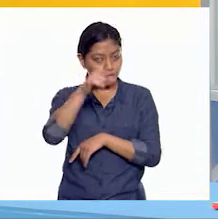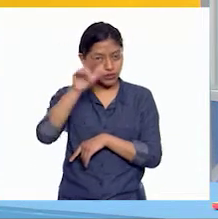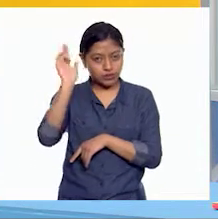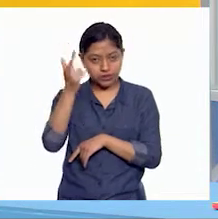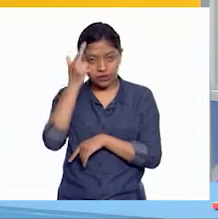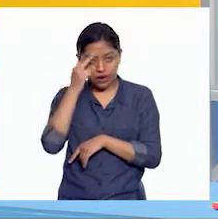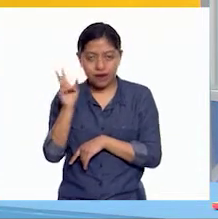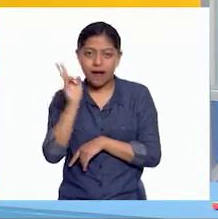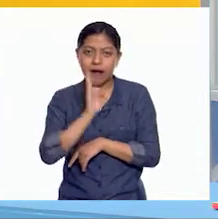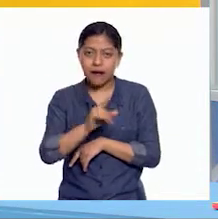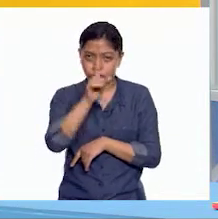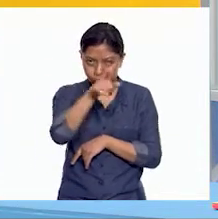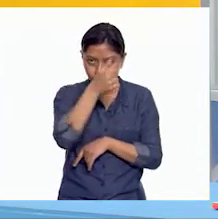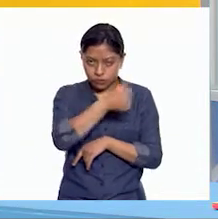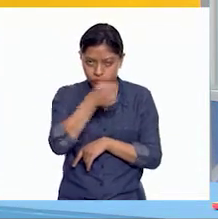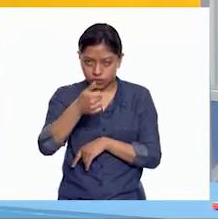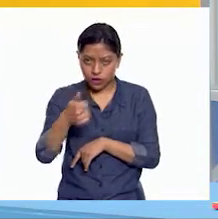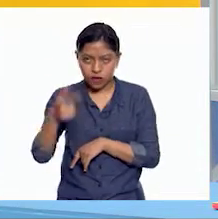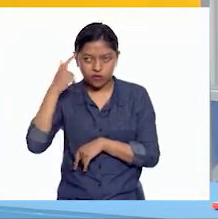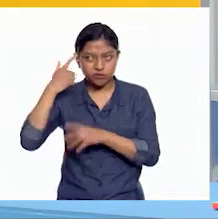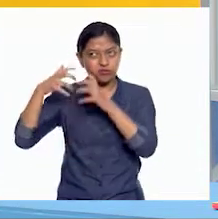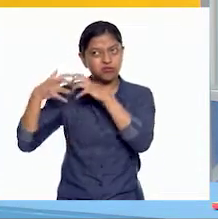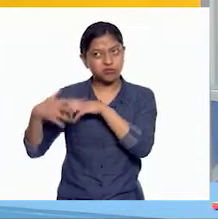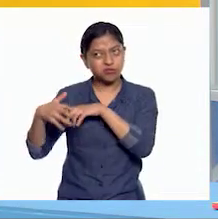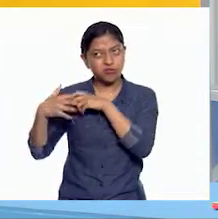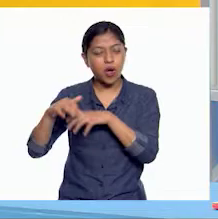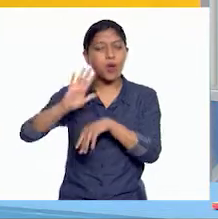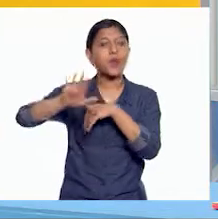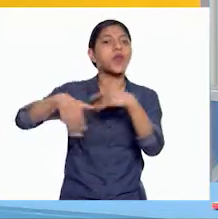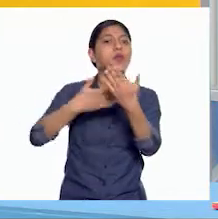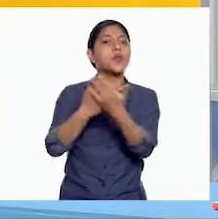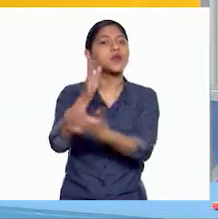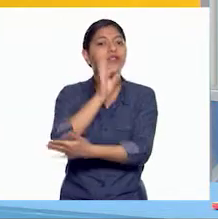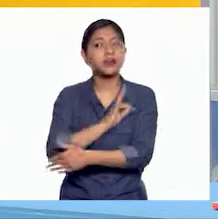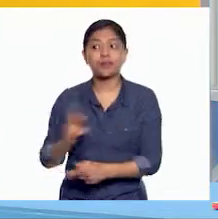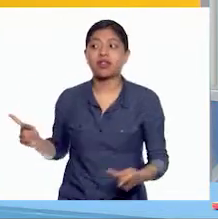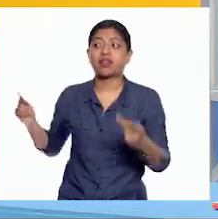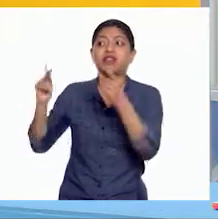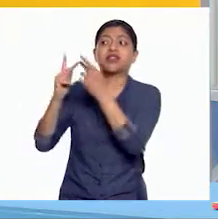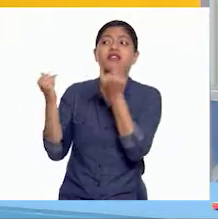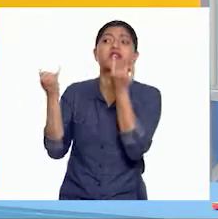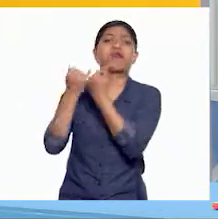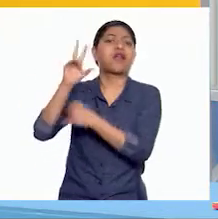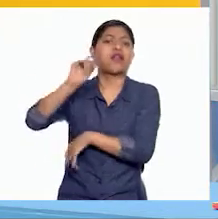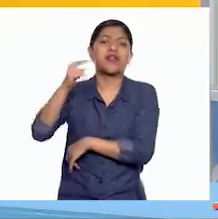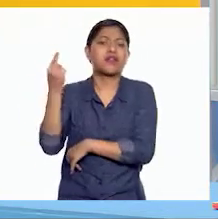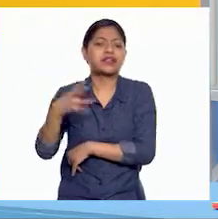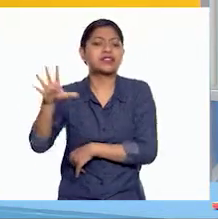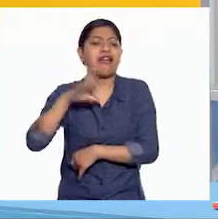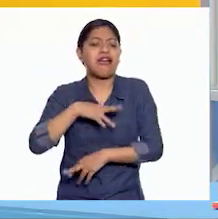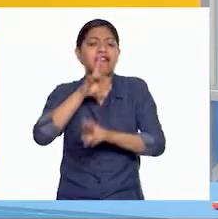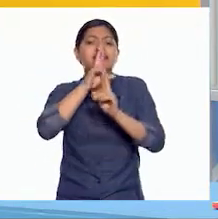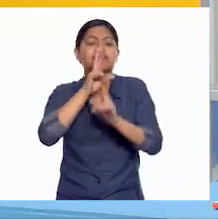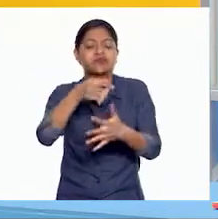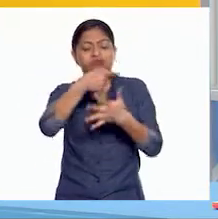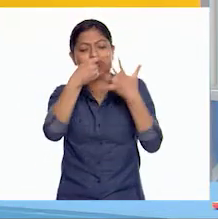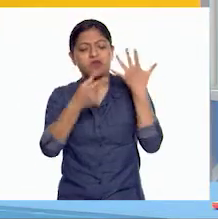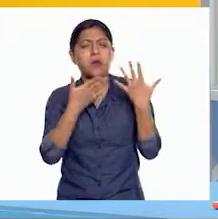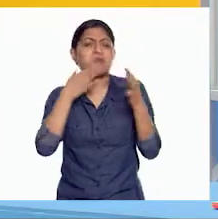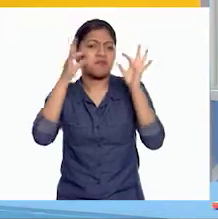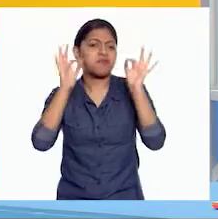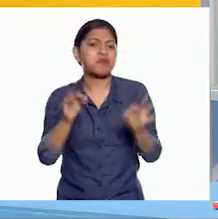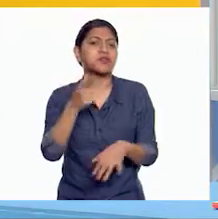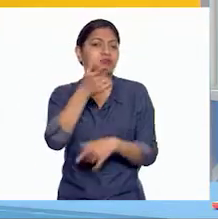cada uno de ustedes está pensando en una propuesta y existen varias respuestas para este tipo de